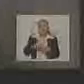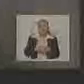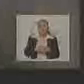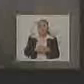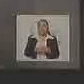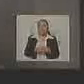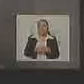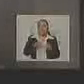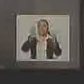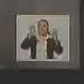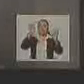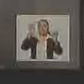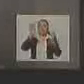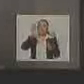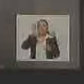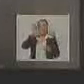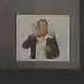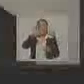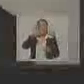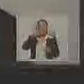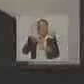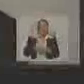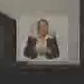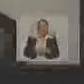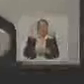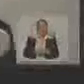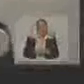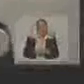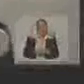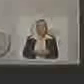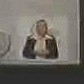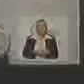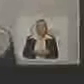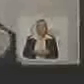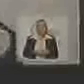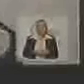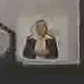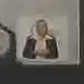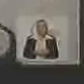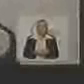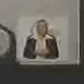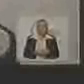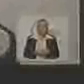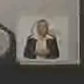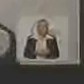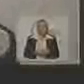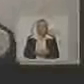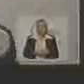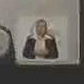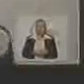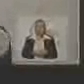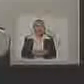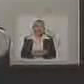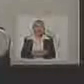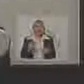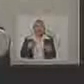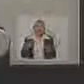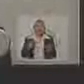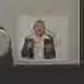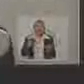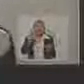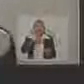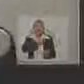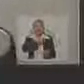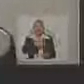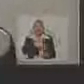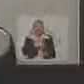candidato Germán de la Garza Estrada. Adelante. ¿Qué somos nada sin salud? Es por eso